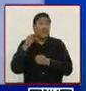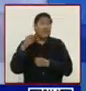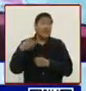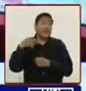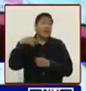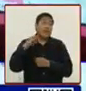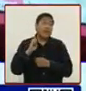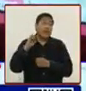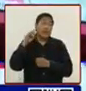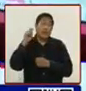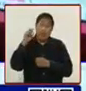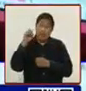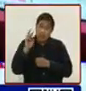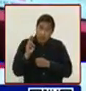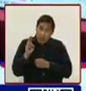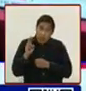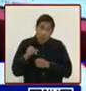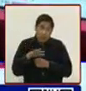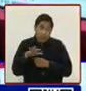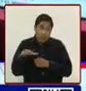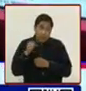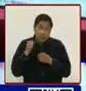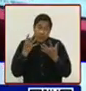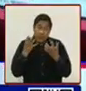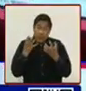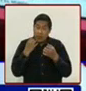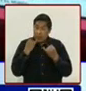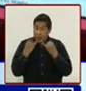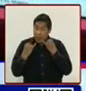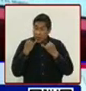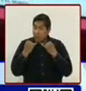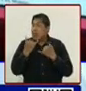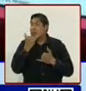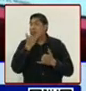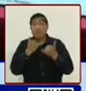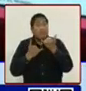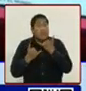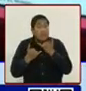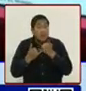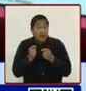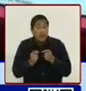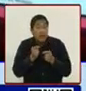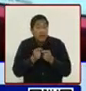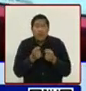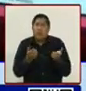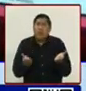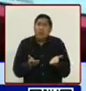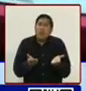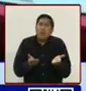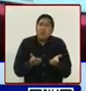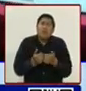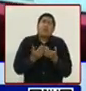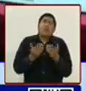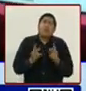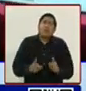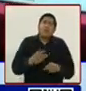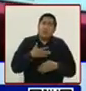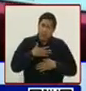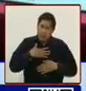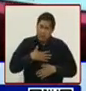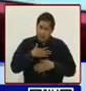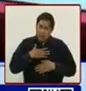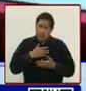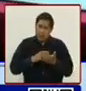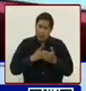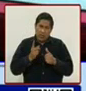está precisamente por ese sector y quiero que nos cuente qué es lo que estás haciendo, exactamente dónde estás y cómo la gente está disfrutando con seguridad de